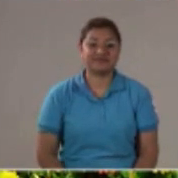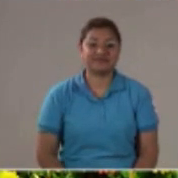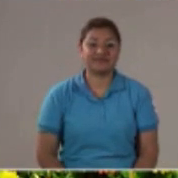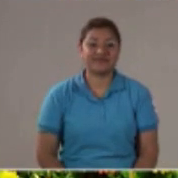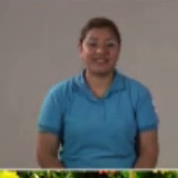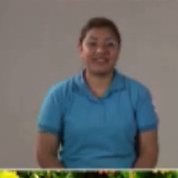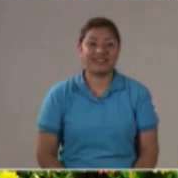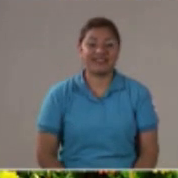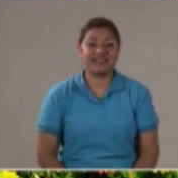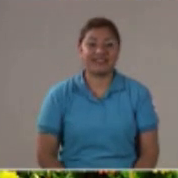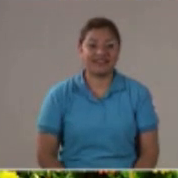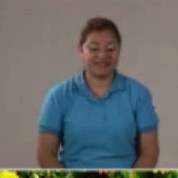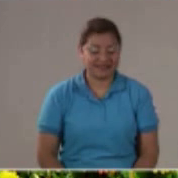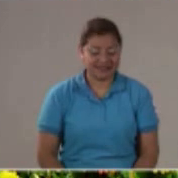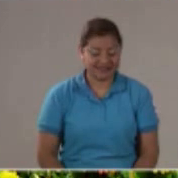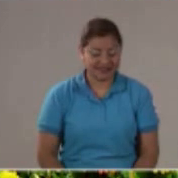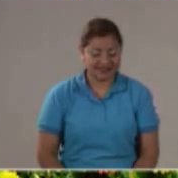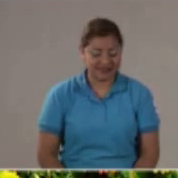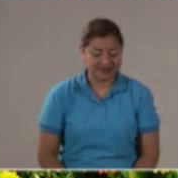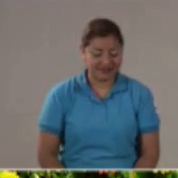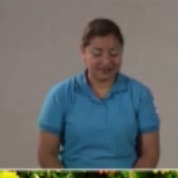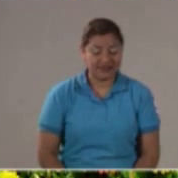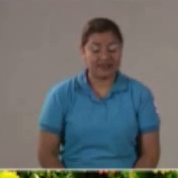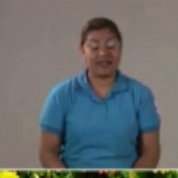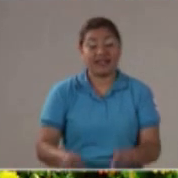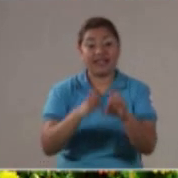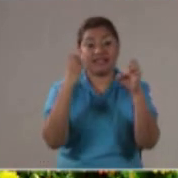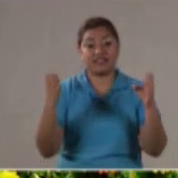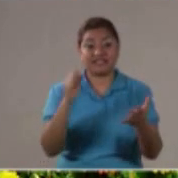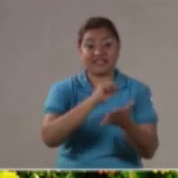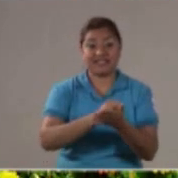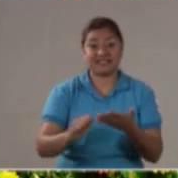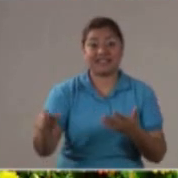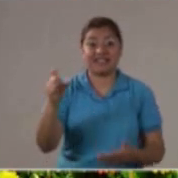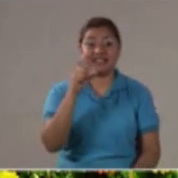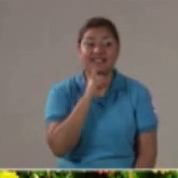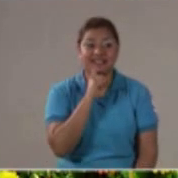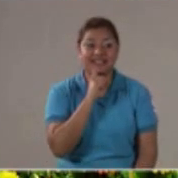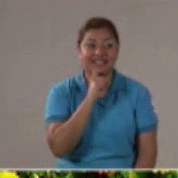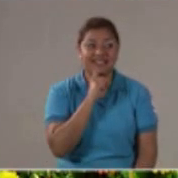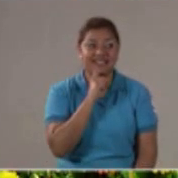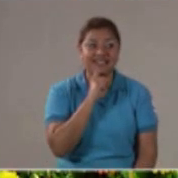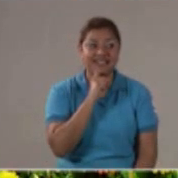Tremendo. Entonces, la Santa Cena, preciosa,